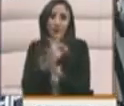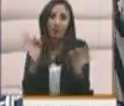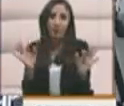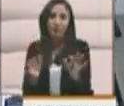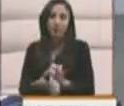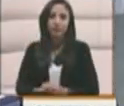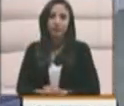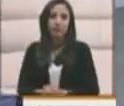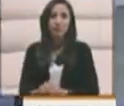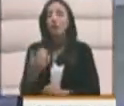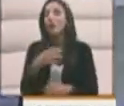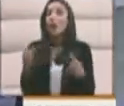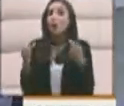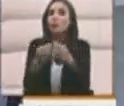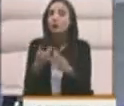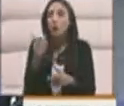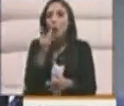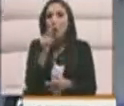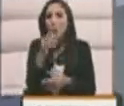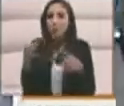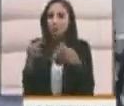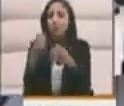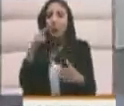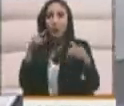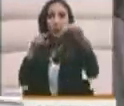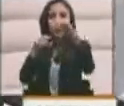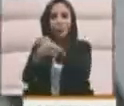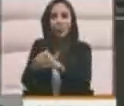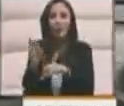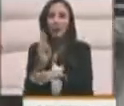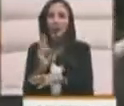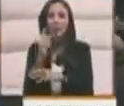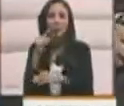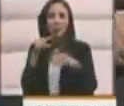El equipo de TV Pueblos inmediatamente se fue al